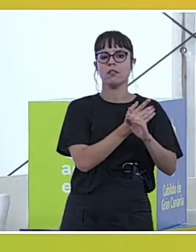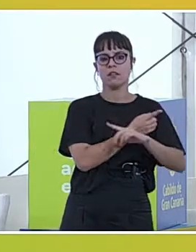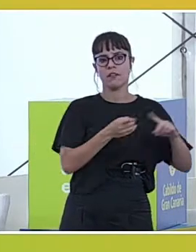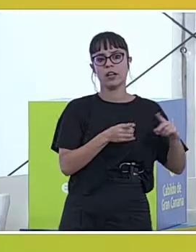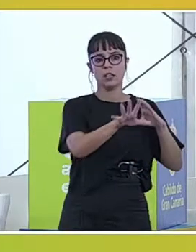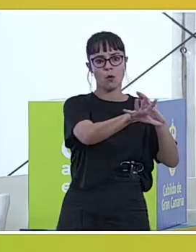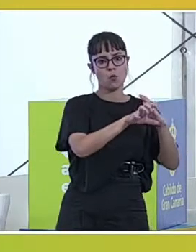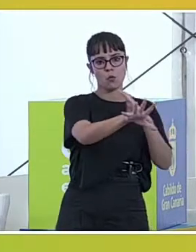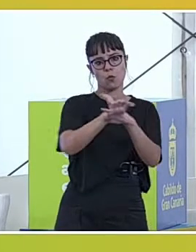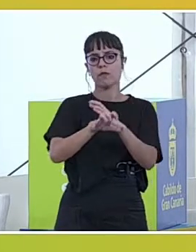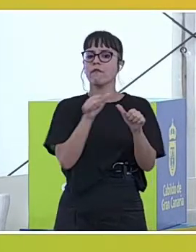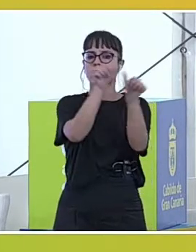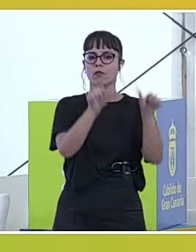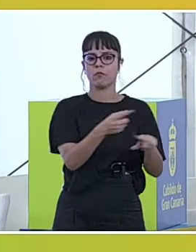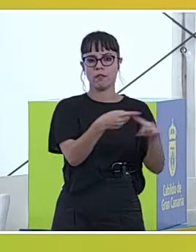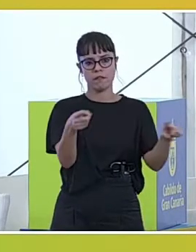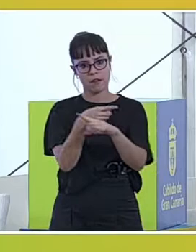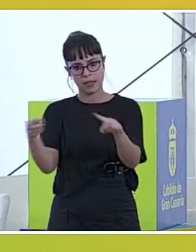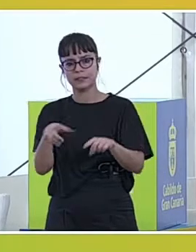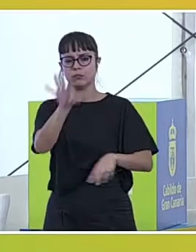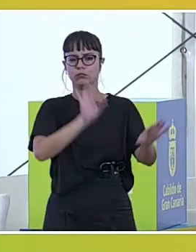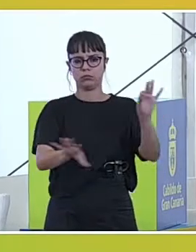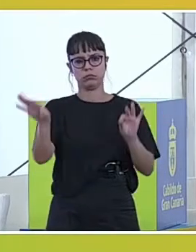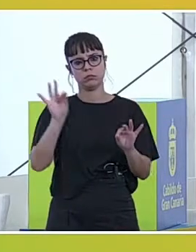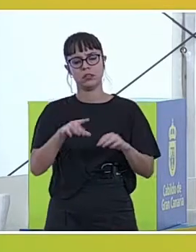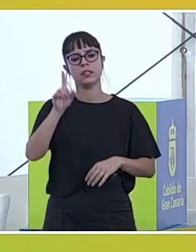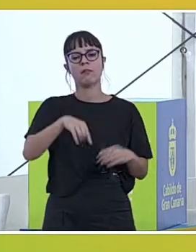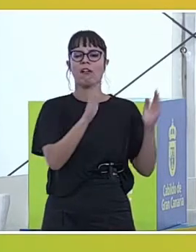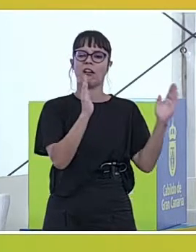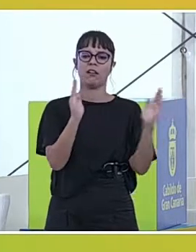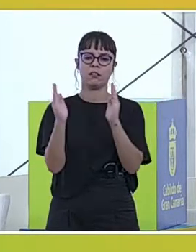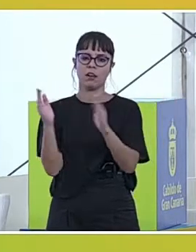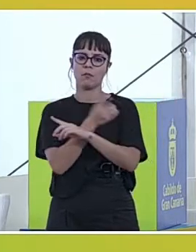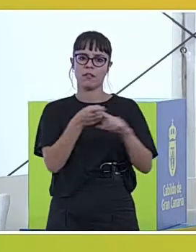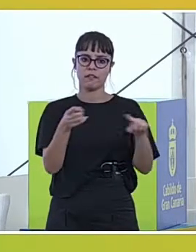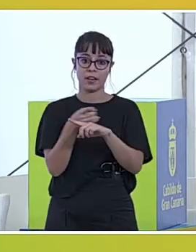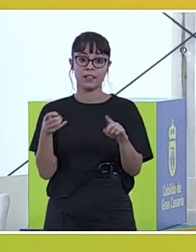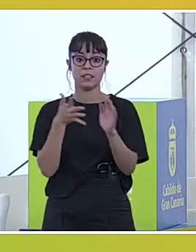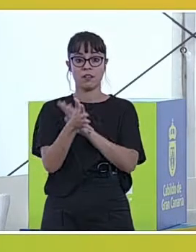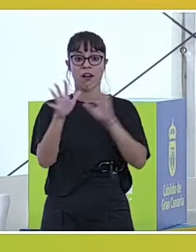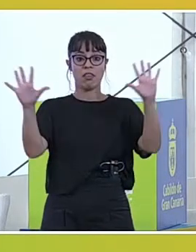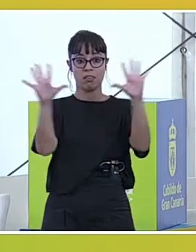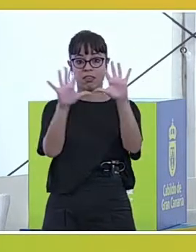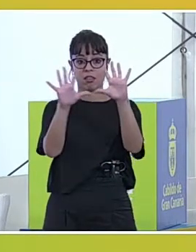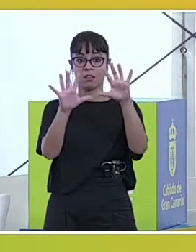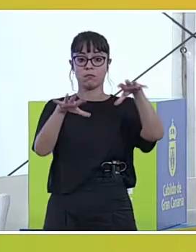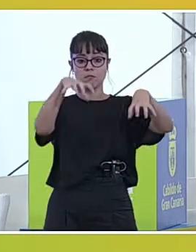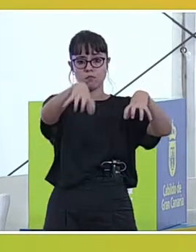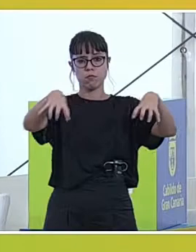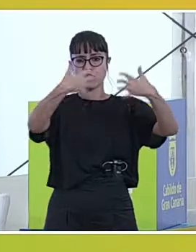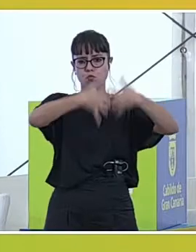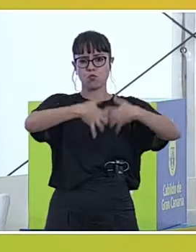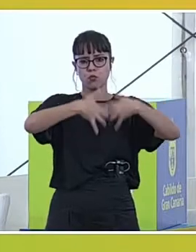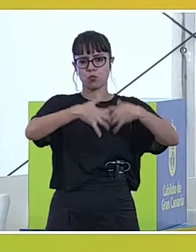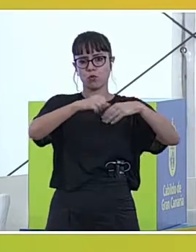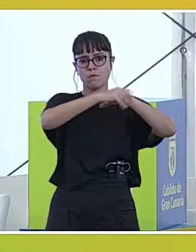también, y número de etapas, diferentes conversiones, o sea, 10 plantas desaladoras totalmente heterogéneas para poder evaluar